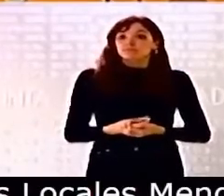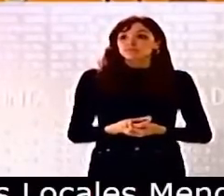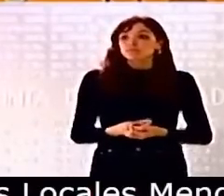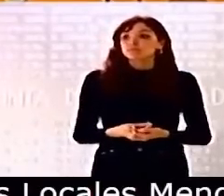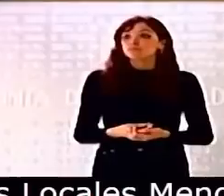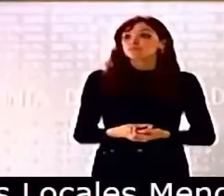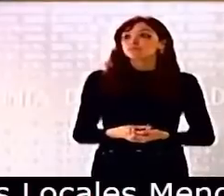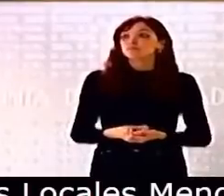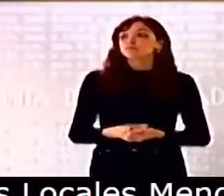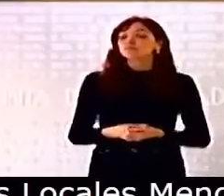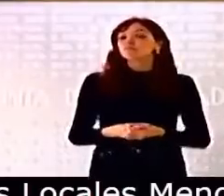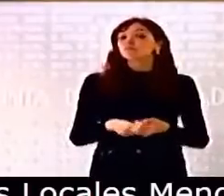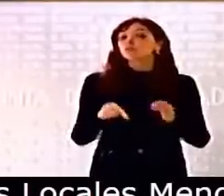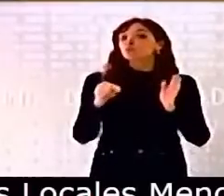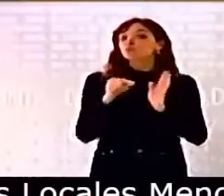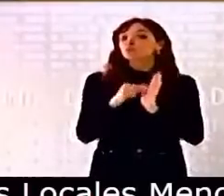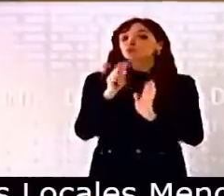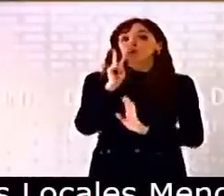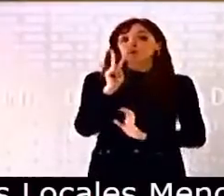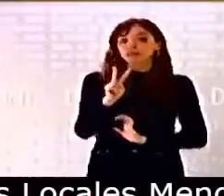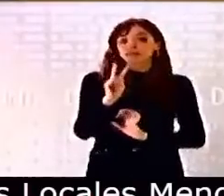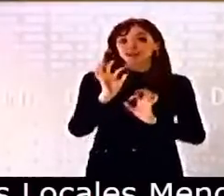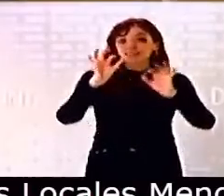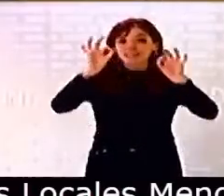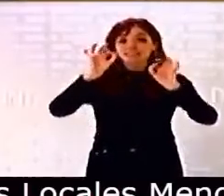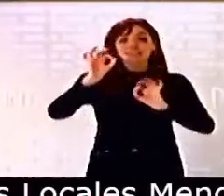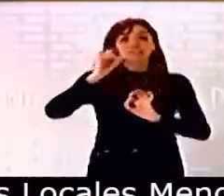Desde el punto de vista epidemiológico,